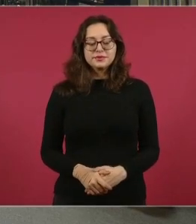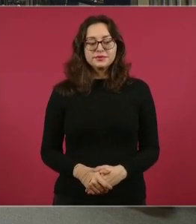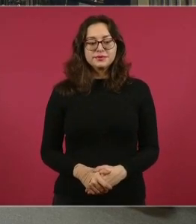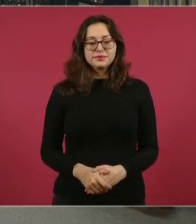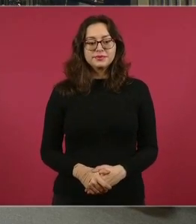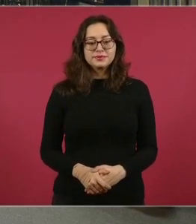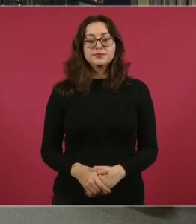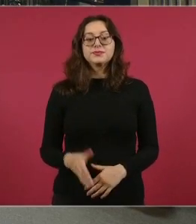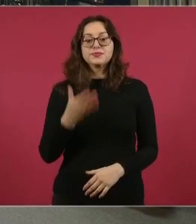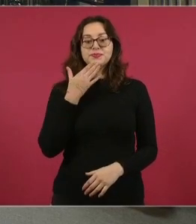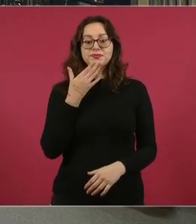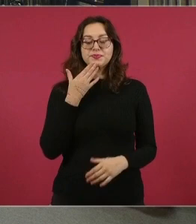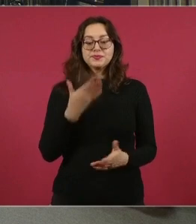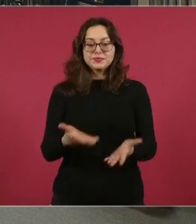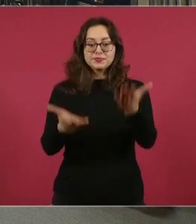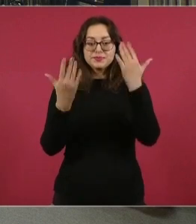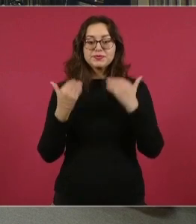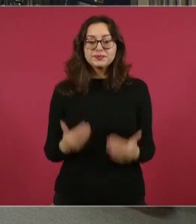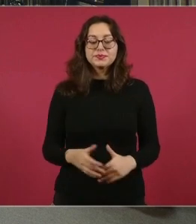Muy bien, vamos.